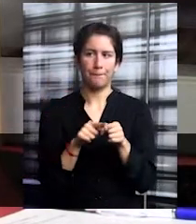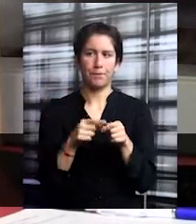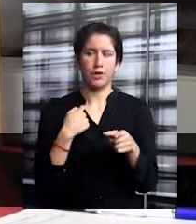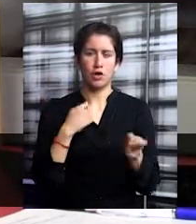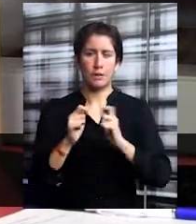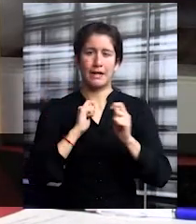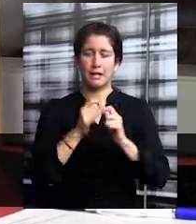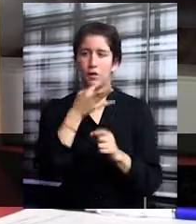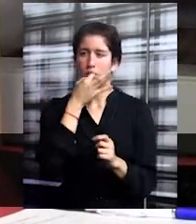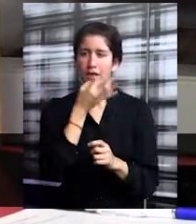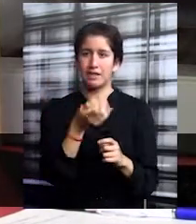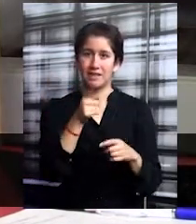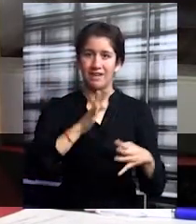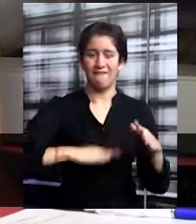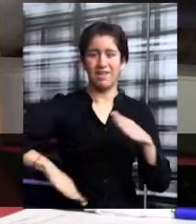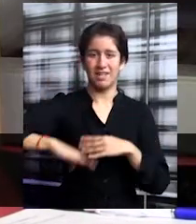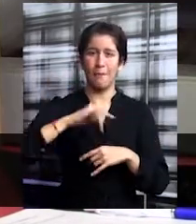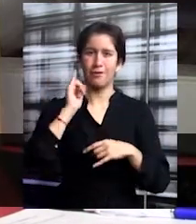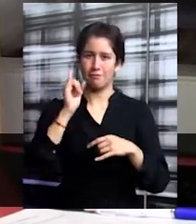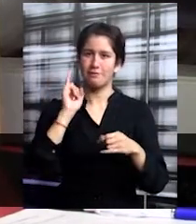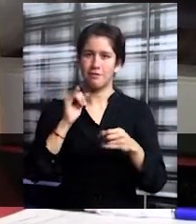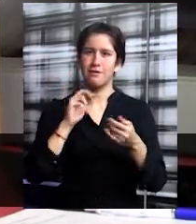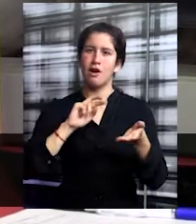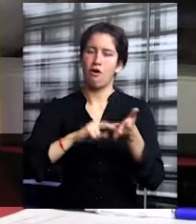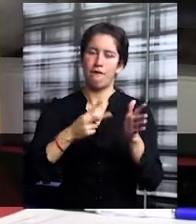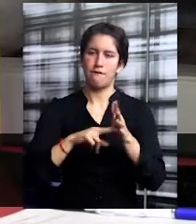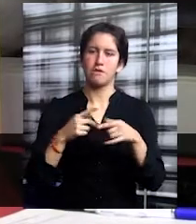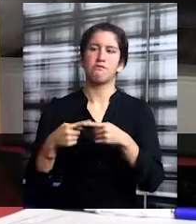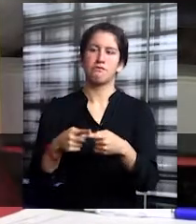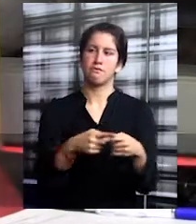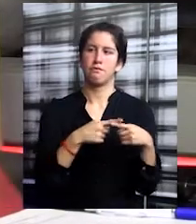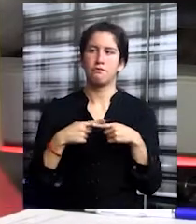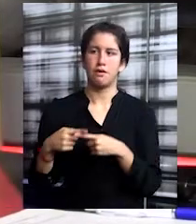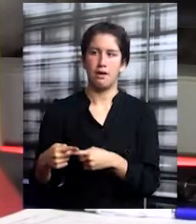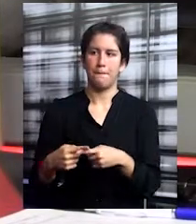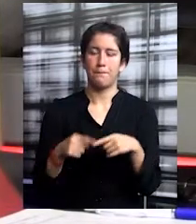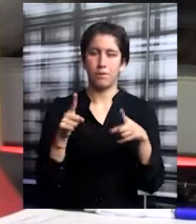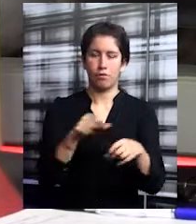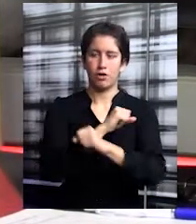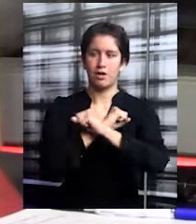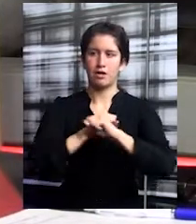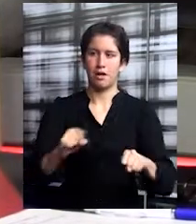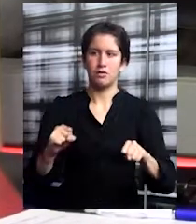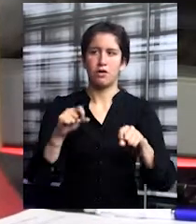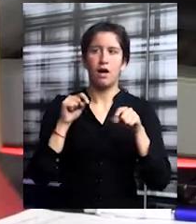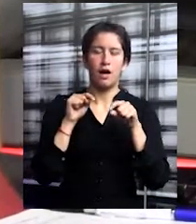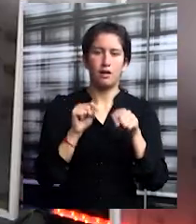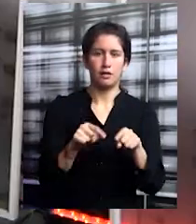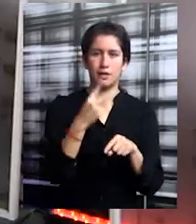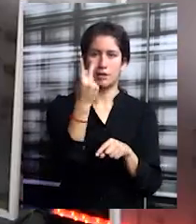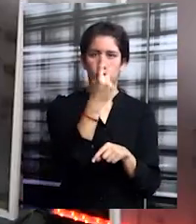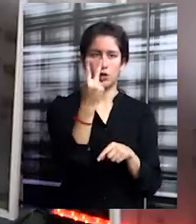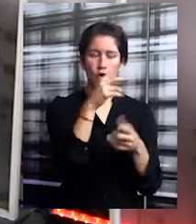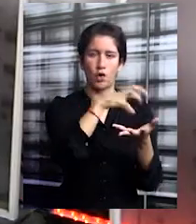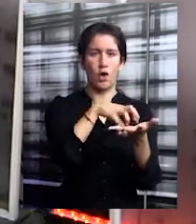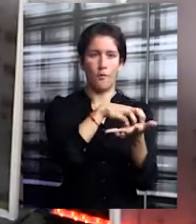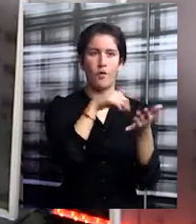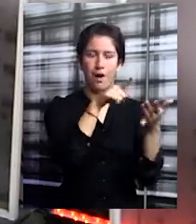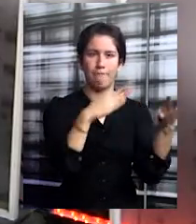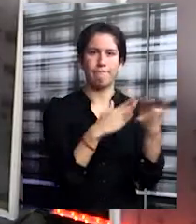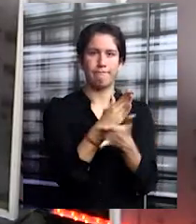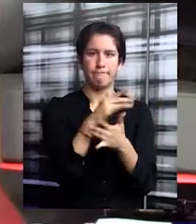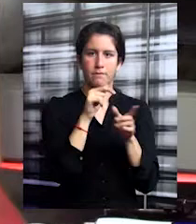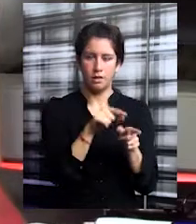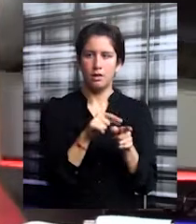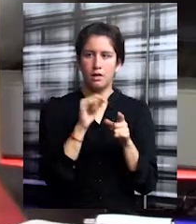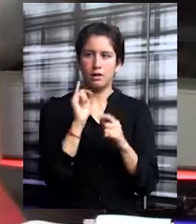arriesgo a decir que básicamente el conflicto social que estalló en Chile, estalló en esas 2 comunas básicamente,